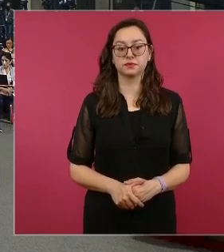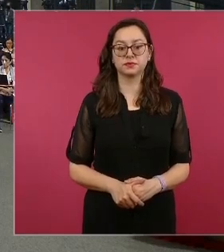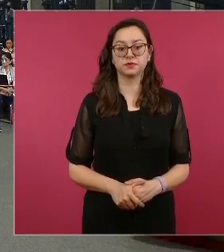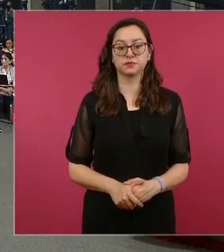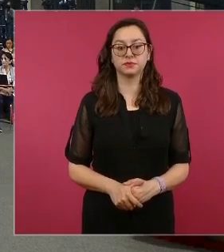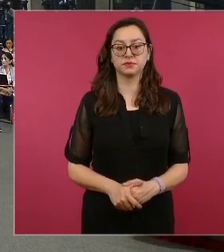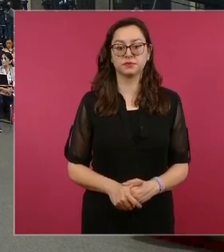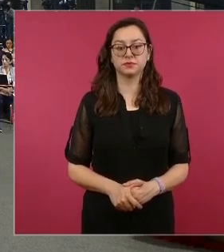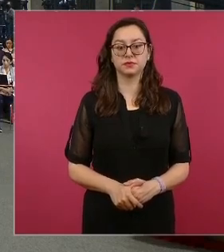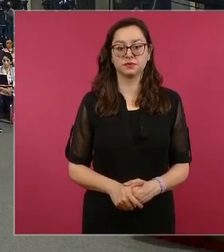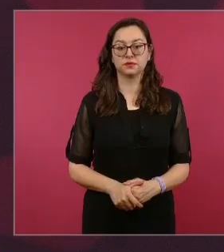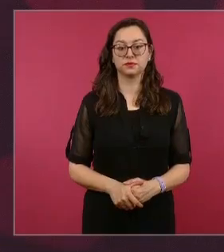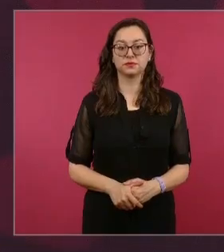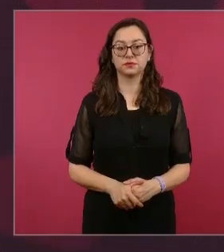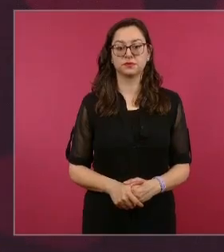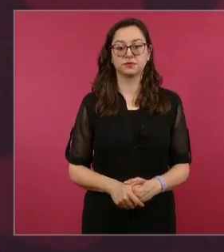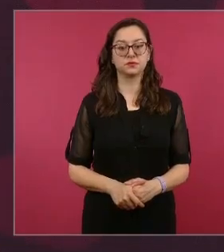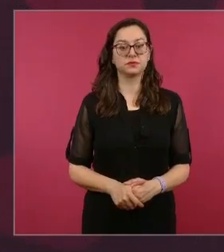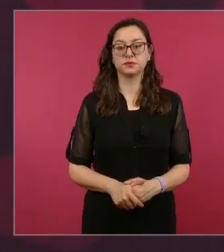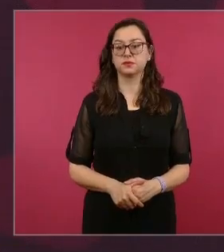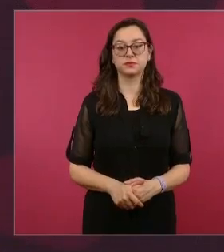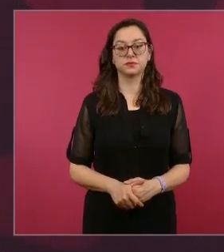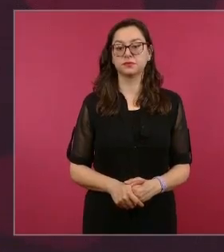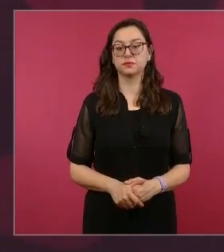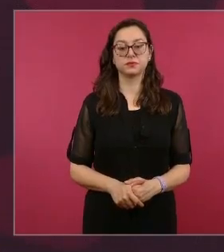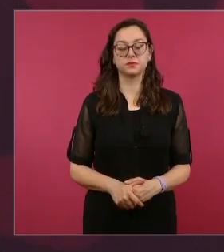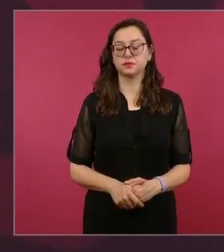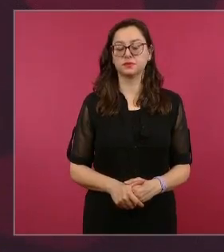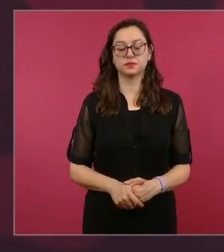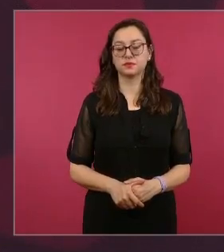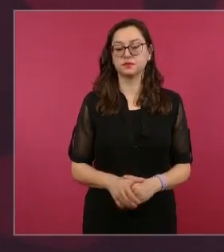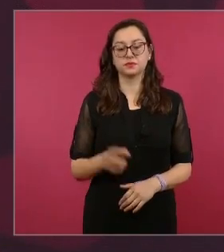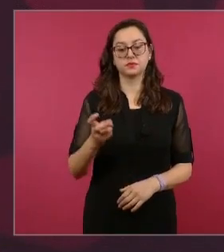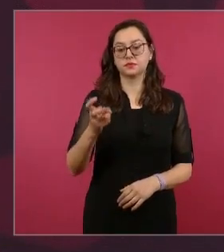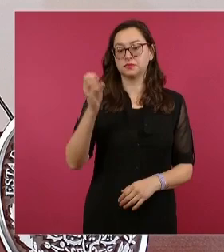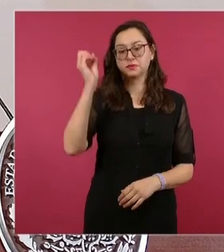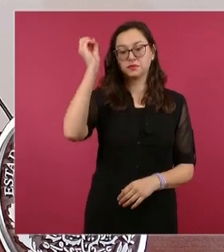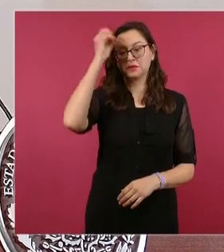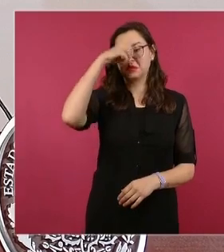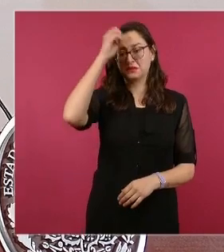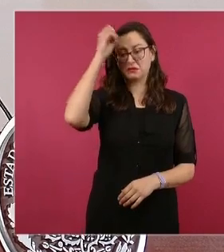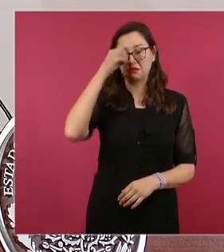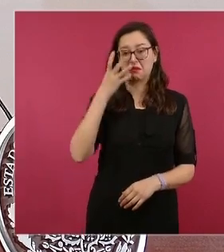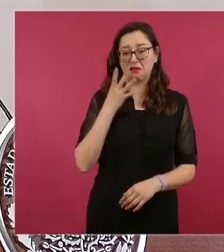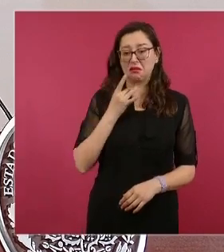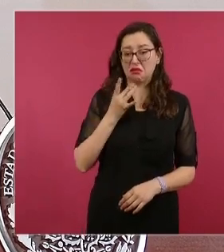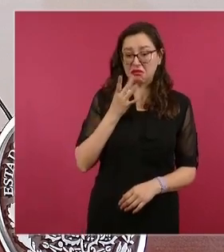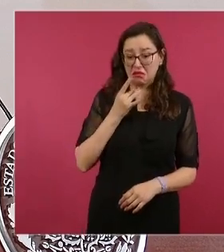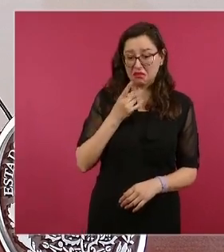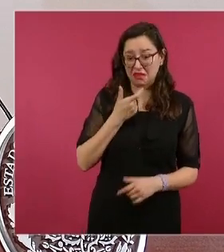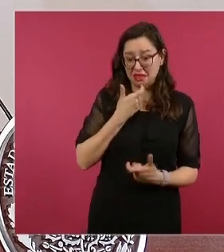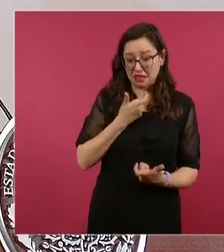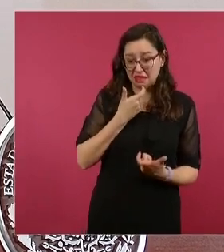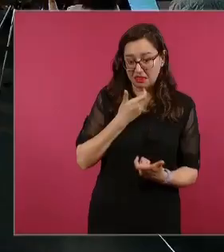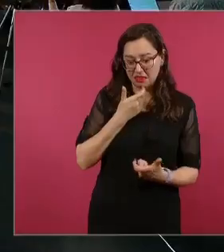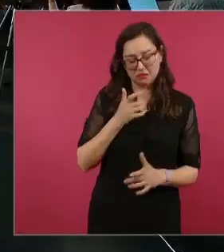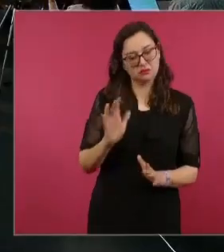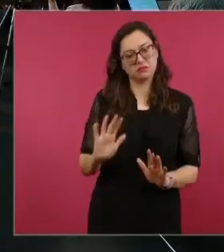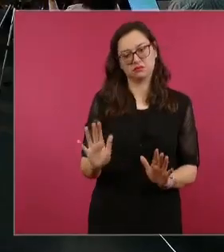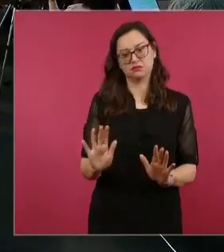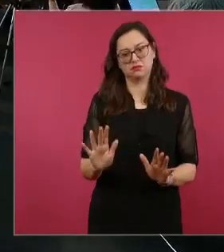No hay ningún comentario porque no es una frivolidad este asunto.